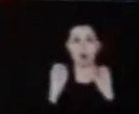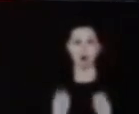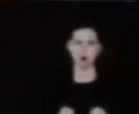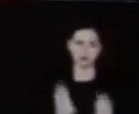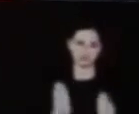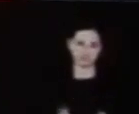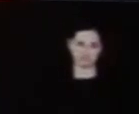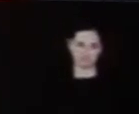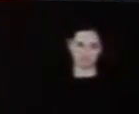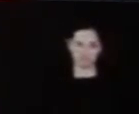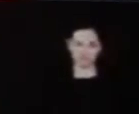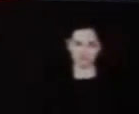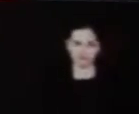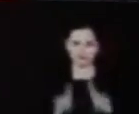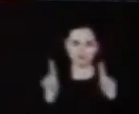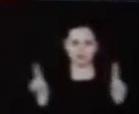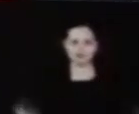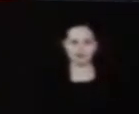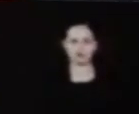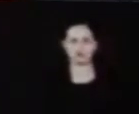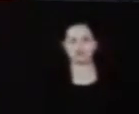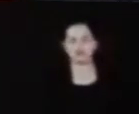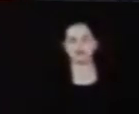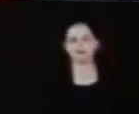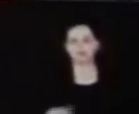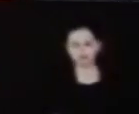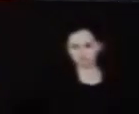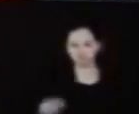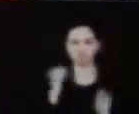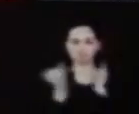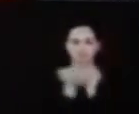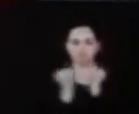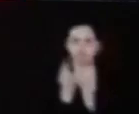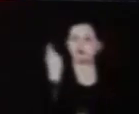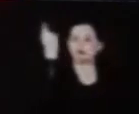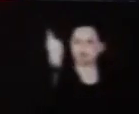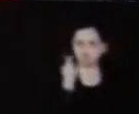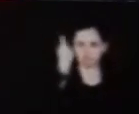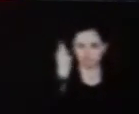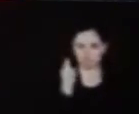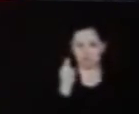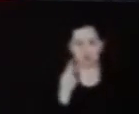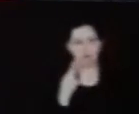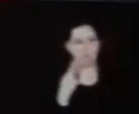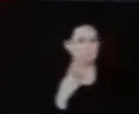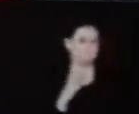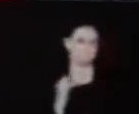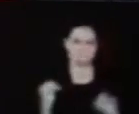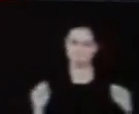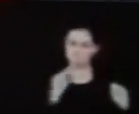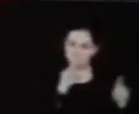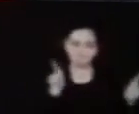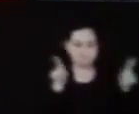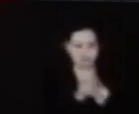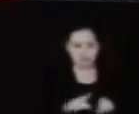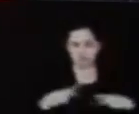con capacidades diferentes tendrán una pensión igual que la de los adultos